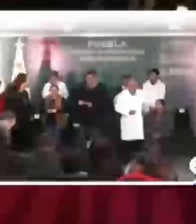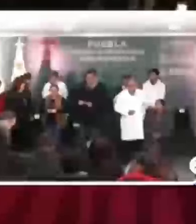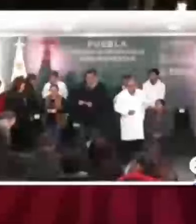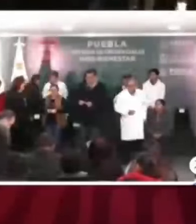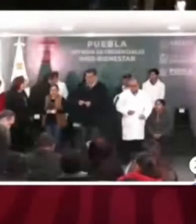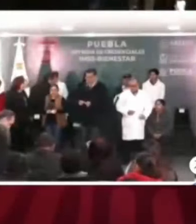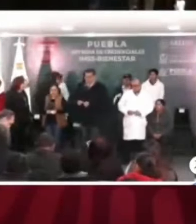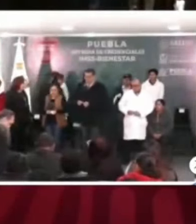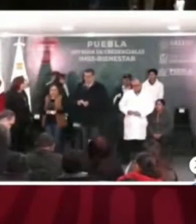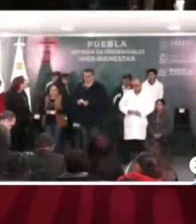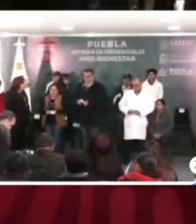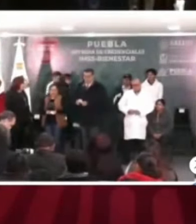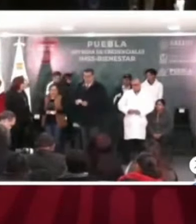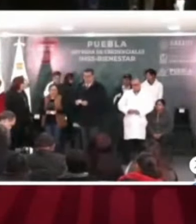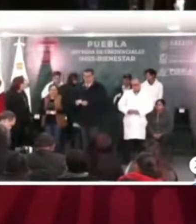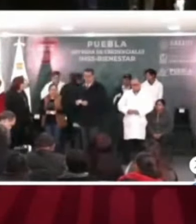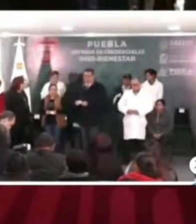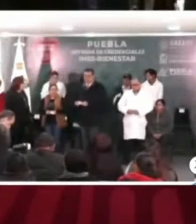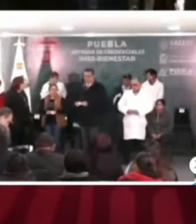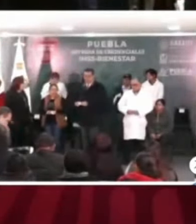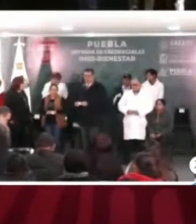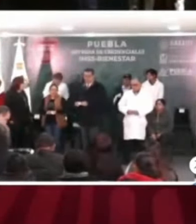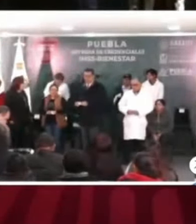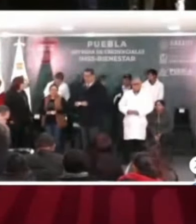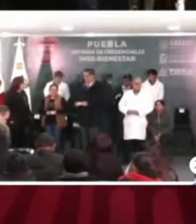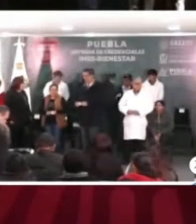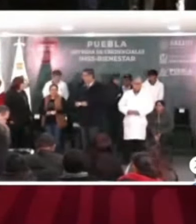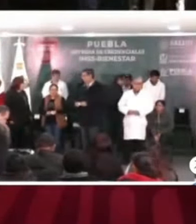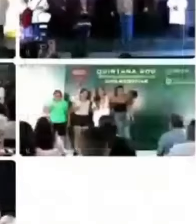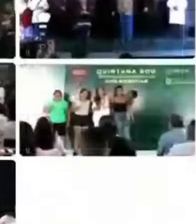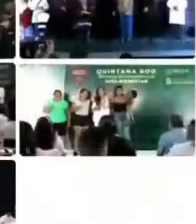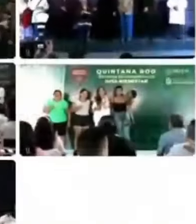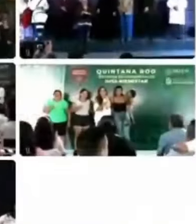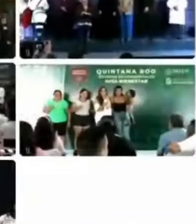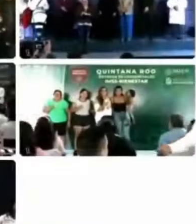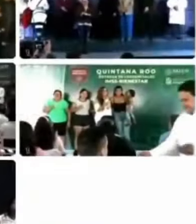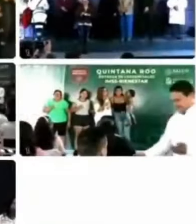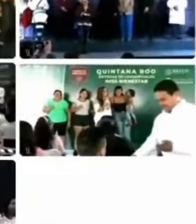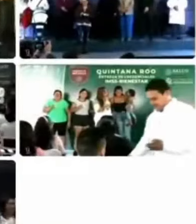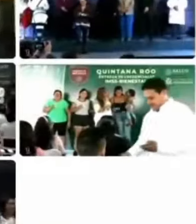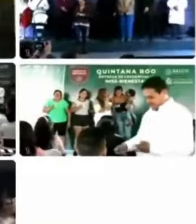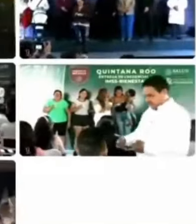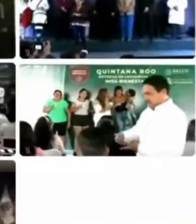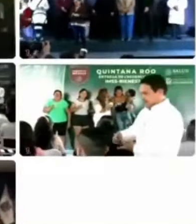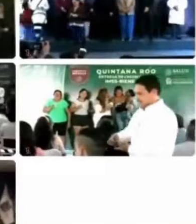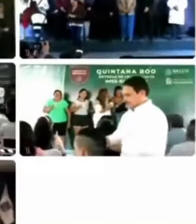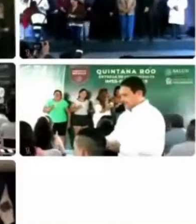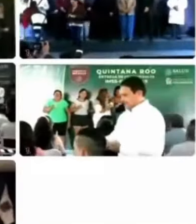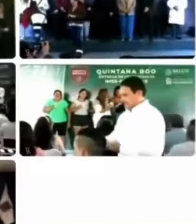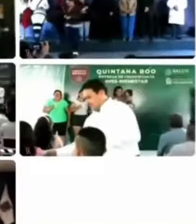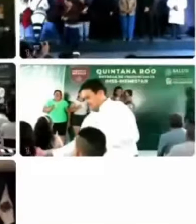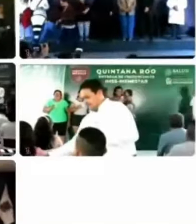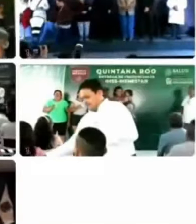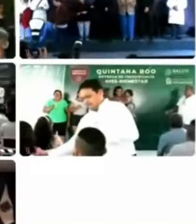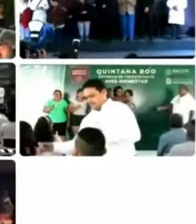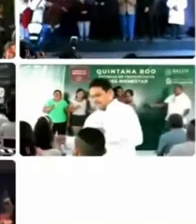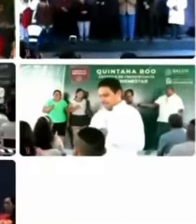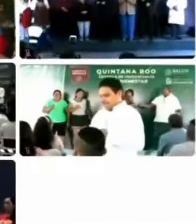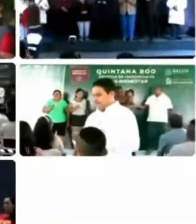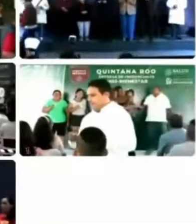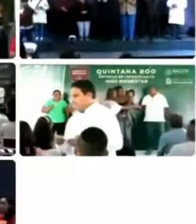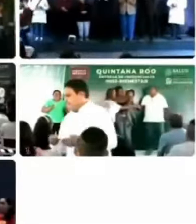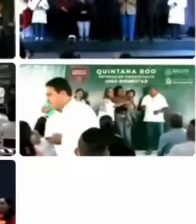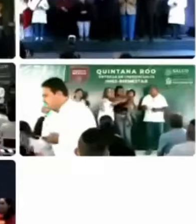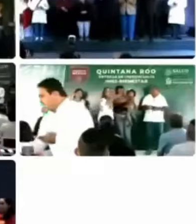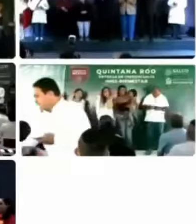Morelos cuautemoc eh blanco Bravo también el Dr Miguel Ángel Navarro gobernador de Nayarit el